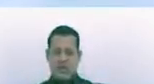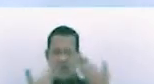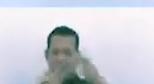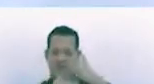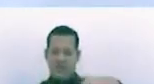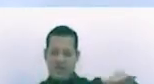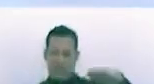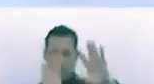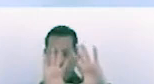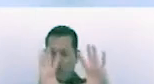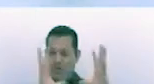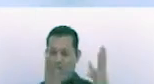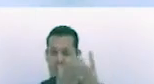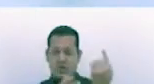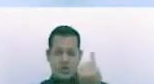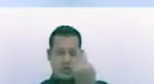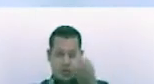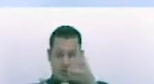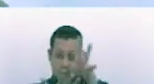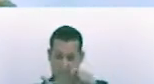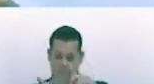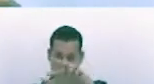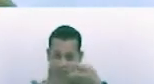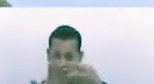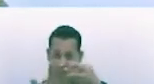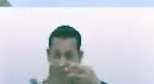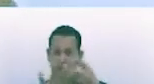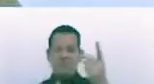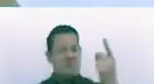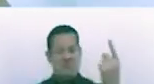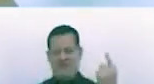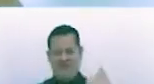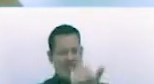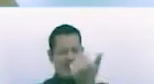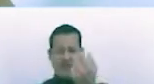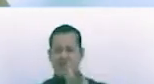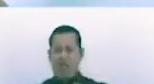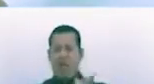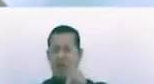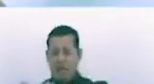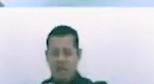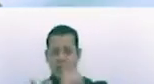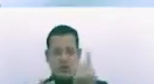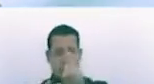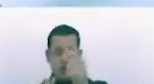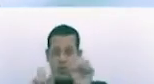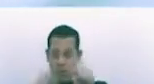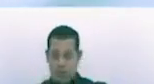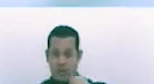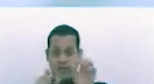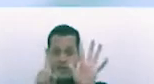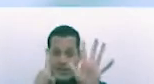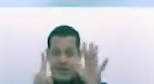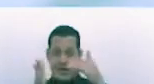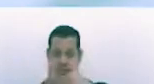exterior, solamente se empadronaron, porque como era bien fácil, solamente se empadronaron 6